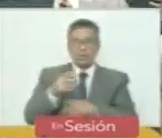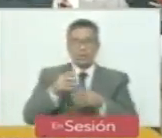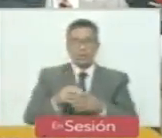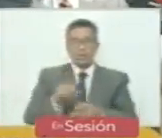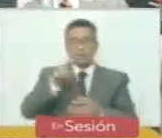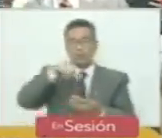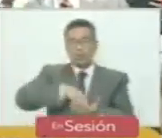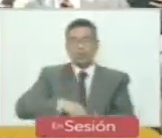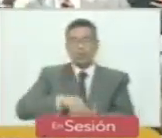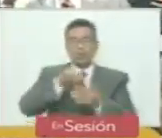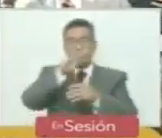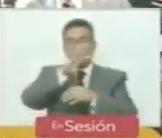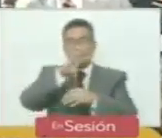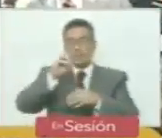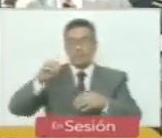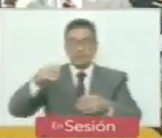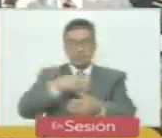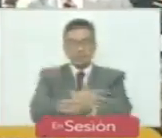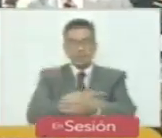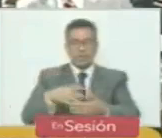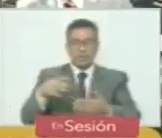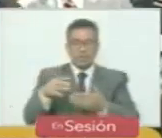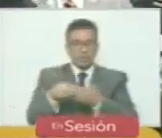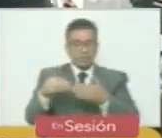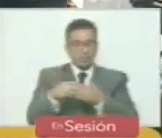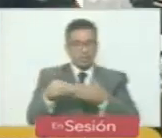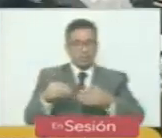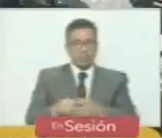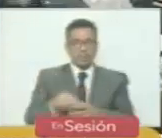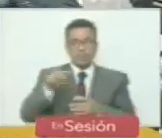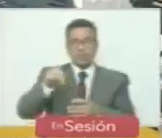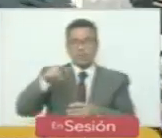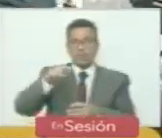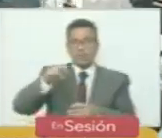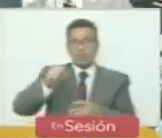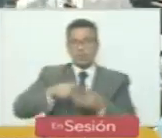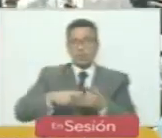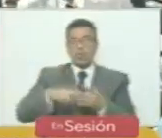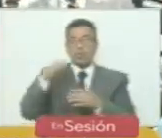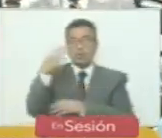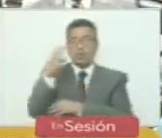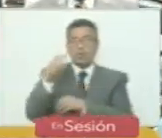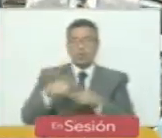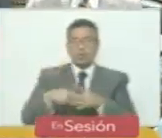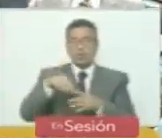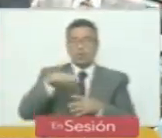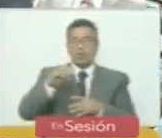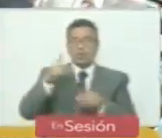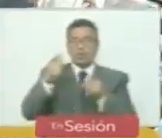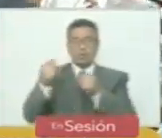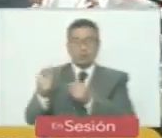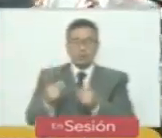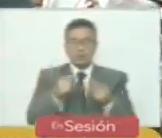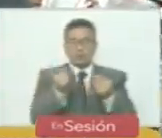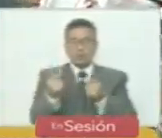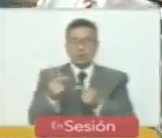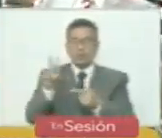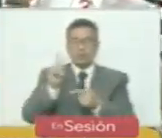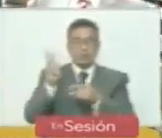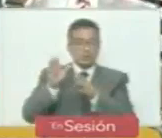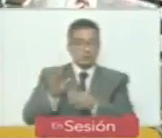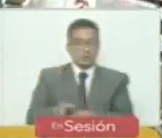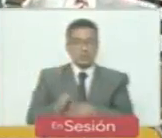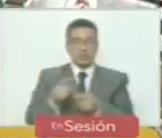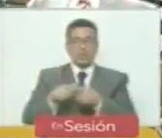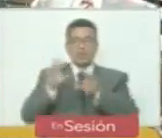casi 2.000 millones de dólares. Y es el caso de monómeros en Colombia, así como cuentas de recursos venezolanos